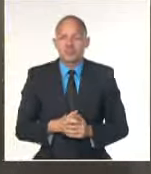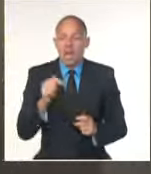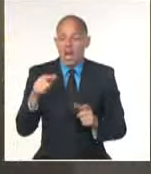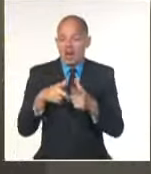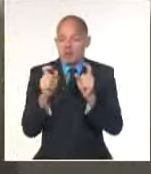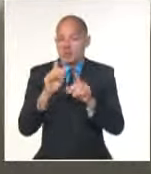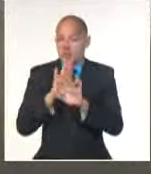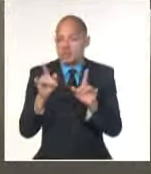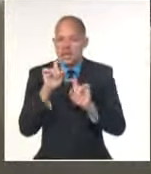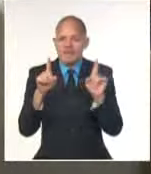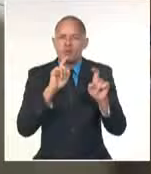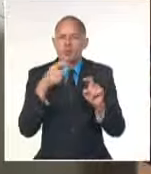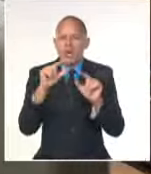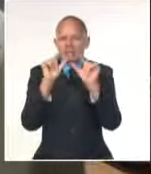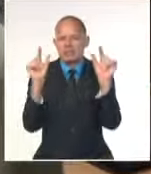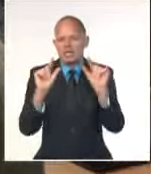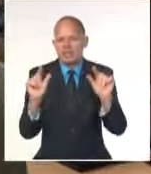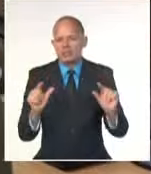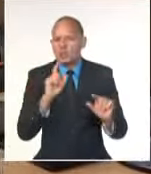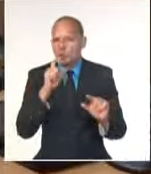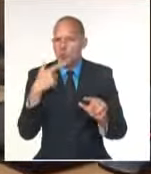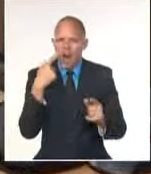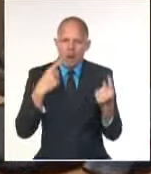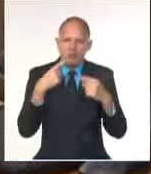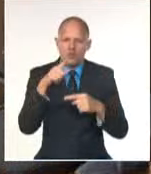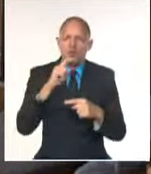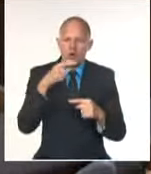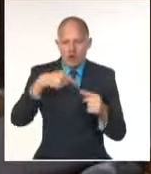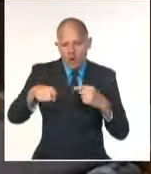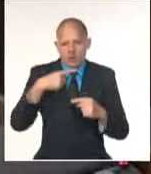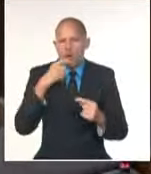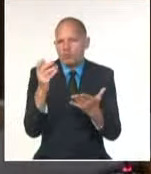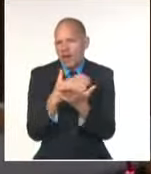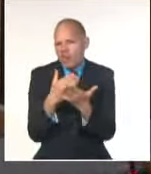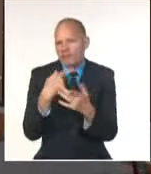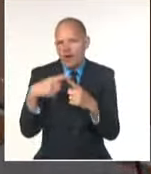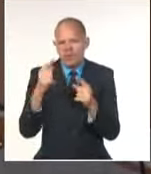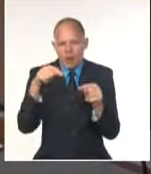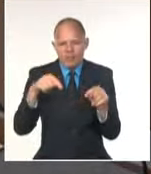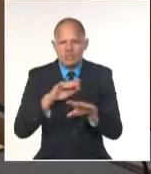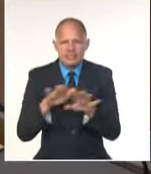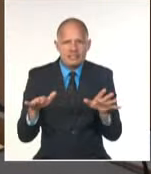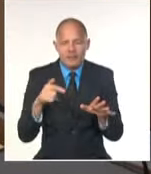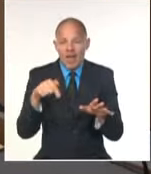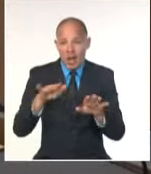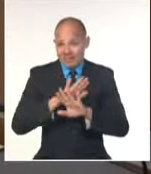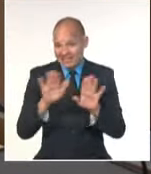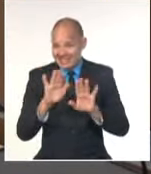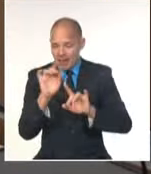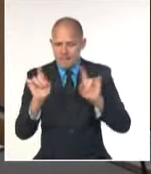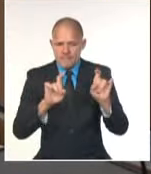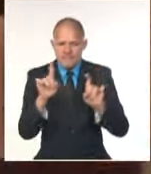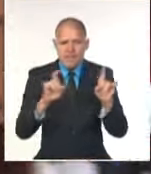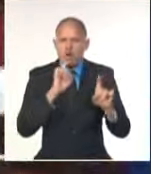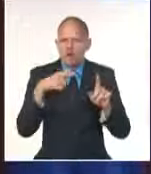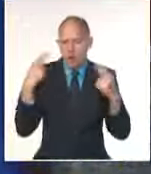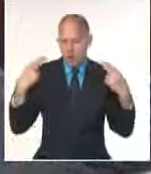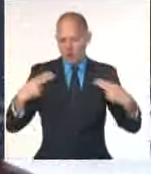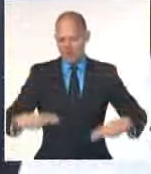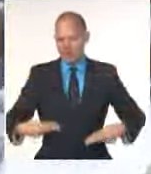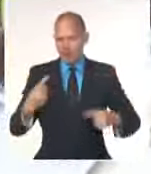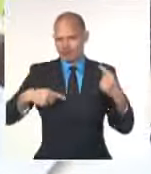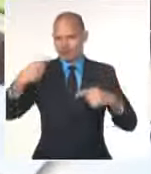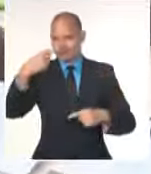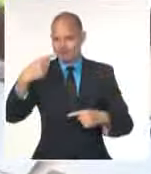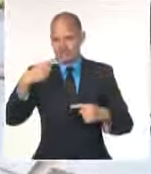analizados diversos temas sobre el aseguramiento material del curso, siendo el de la distribución y comercialización de los uniformes escolares y